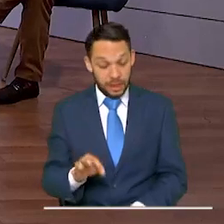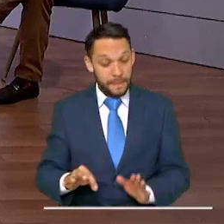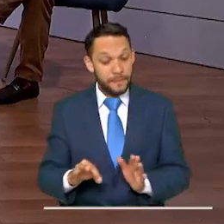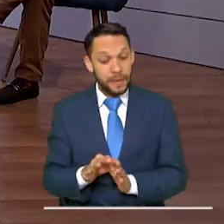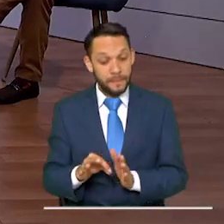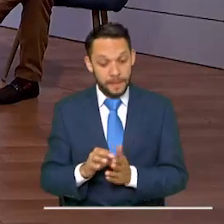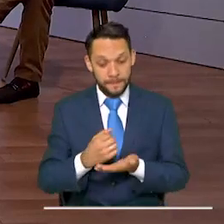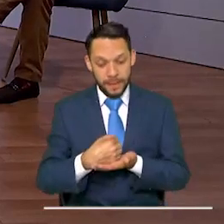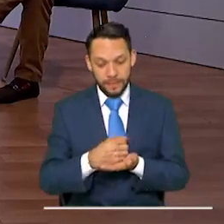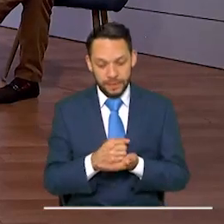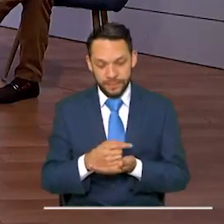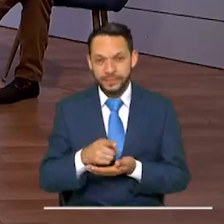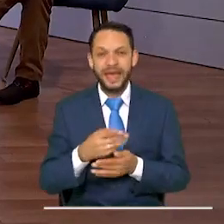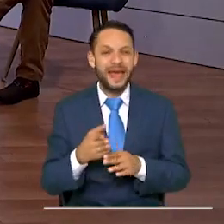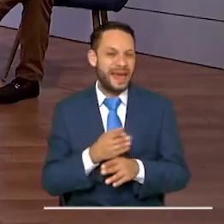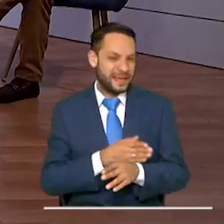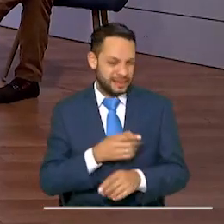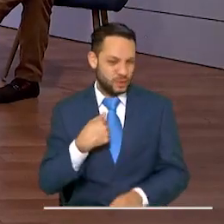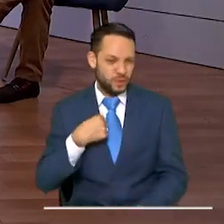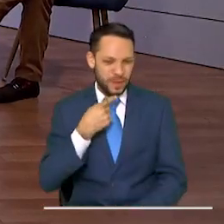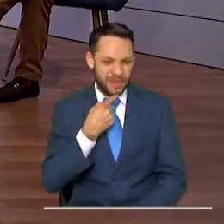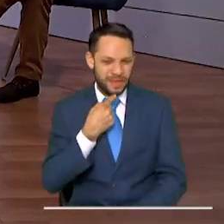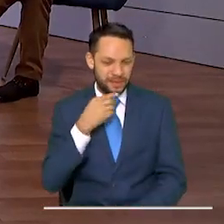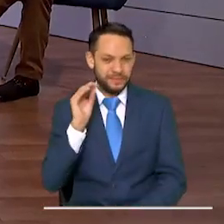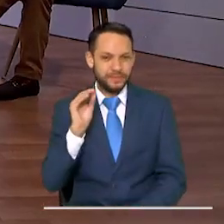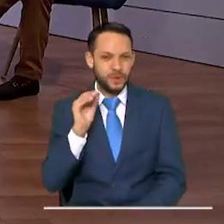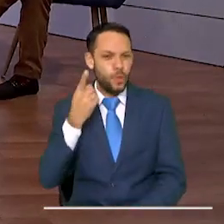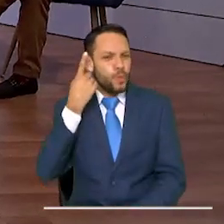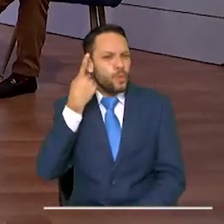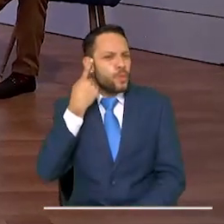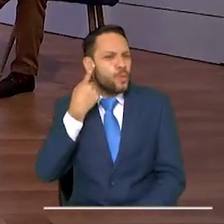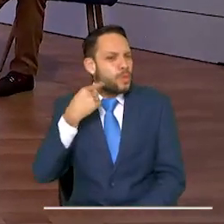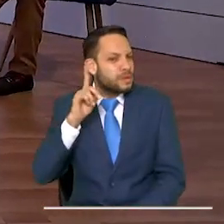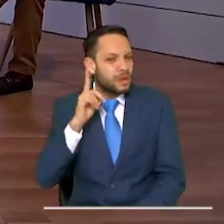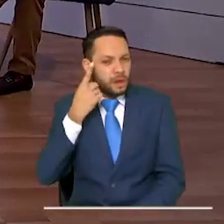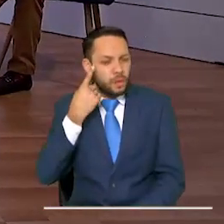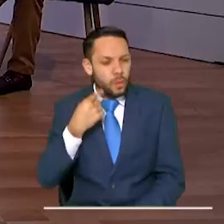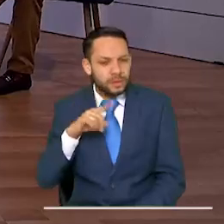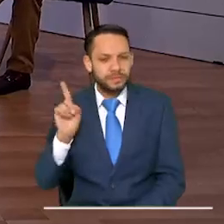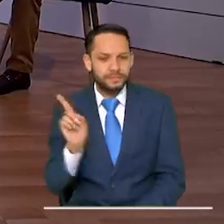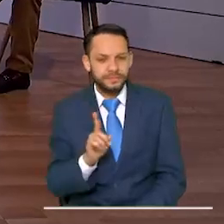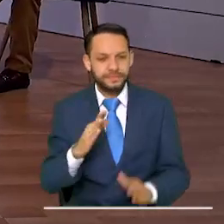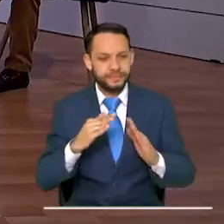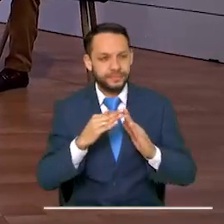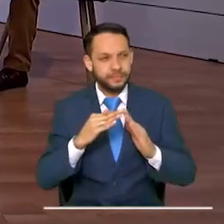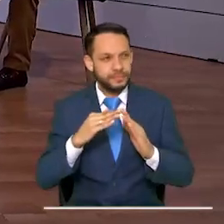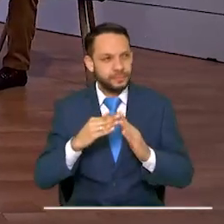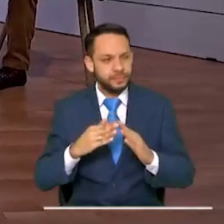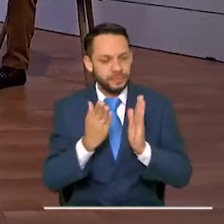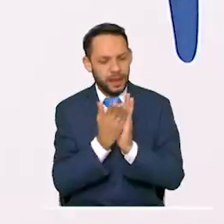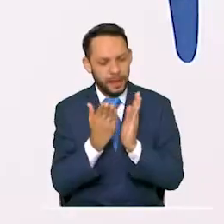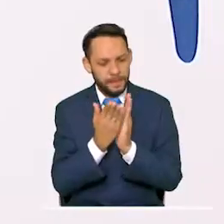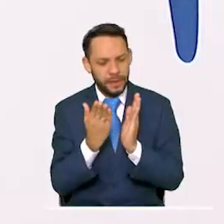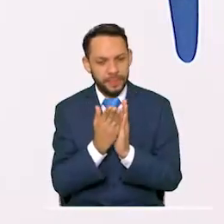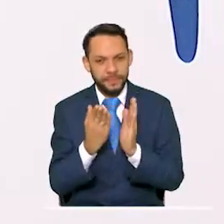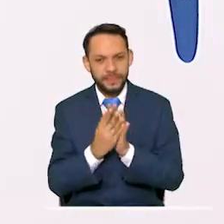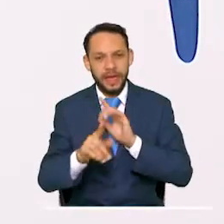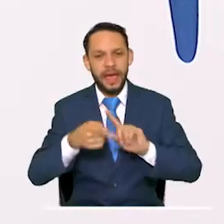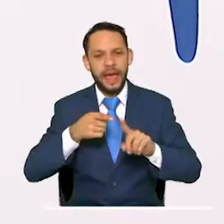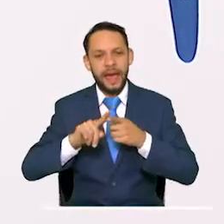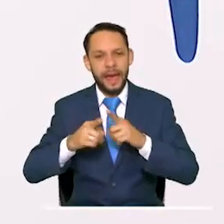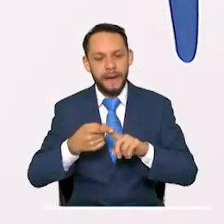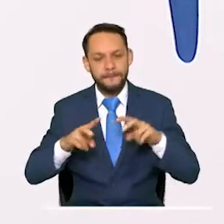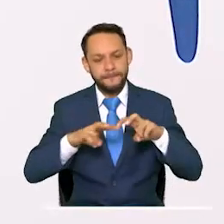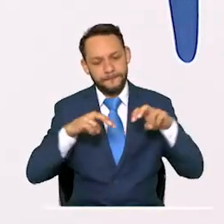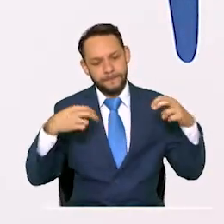Yo les voy a contar una que me pasó a mí. Una vez estábamos en la casa en todo este proceso de estudio y unos amigos me dijeron, estamos haciendo un